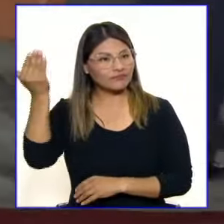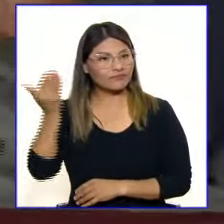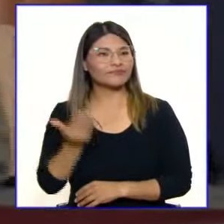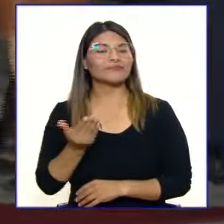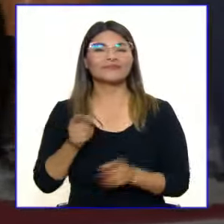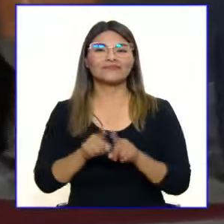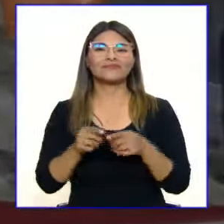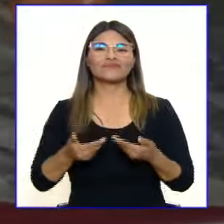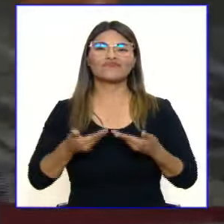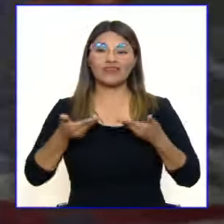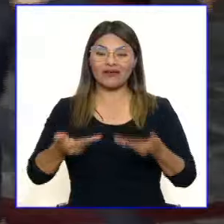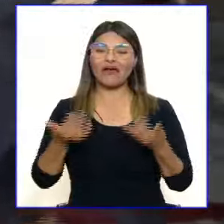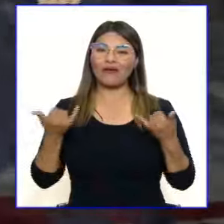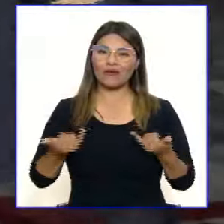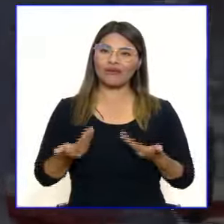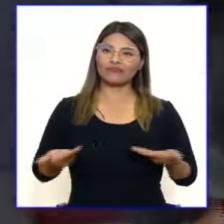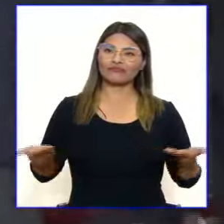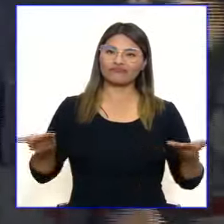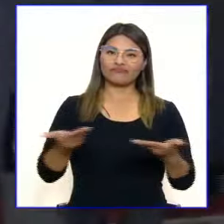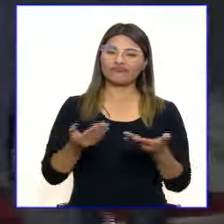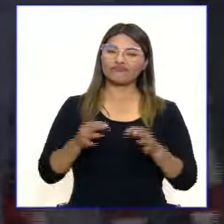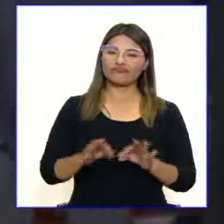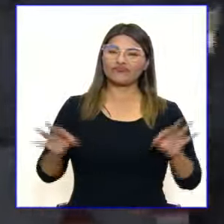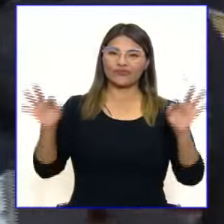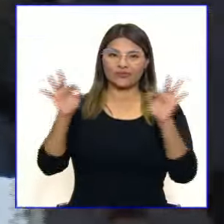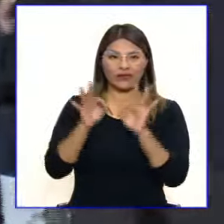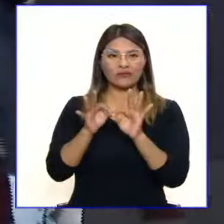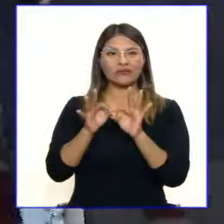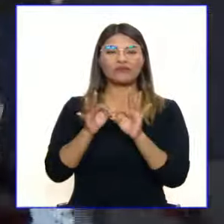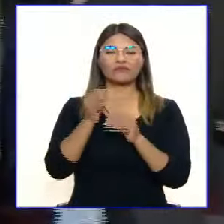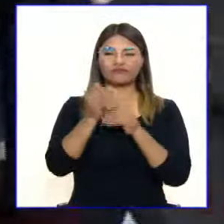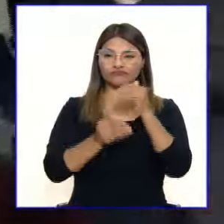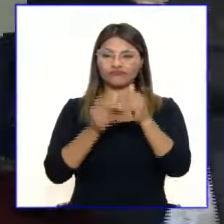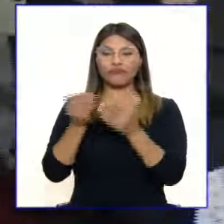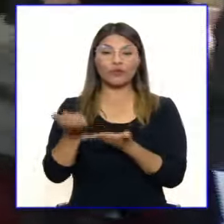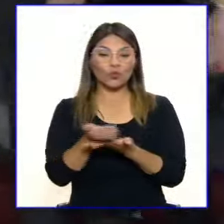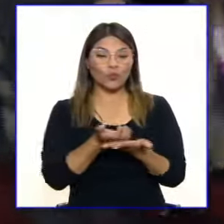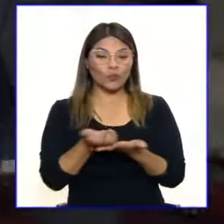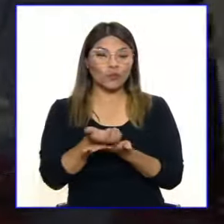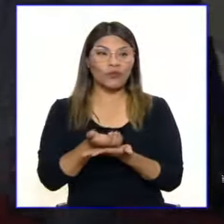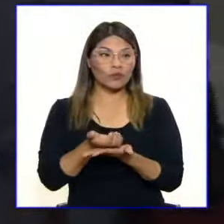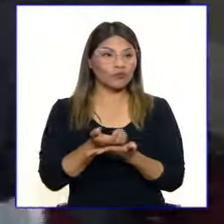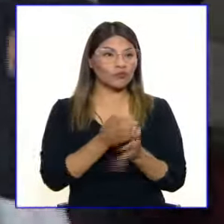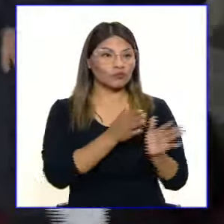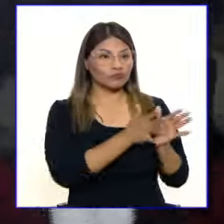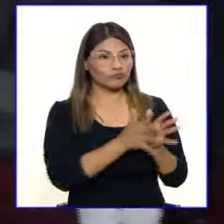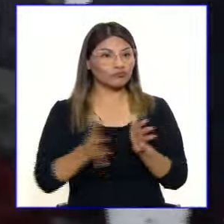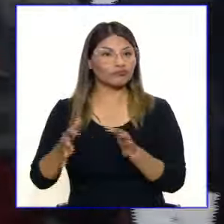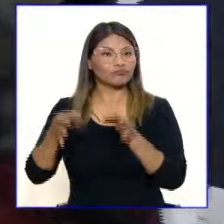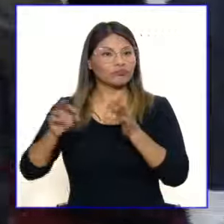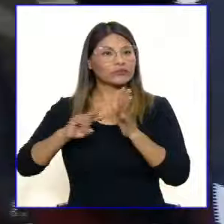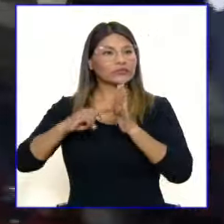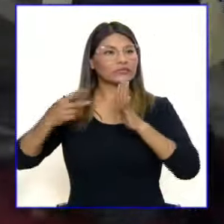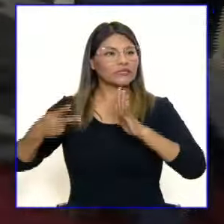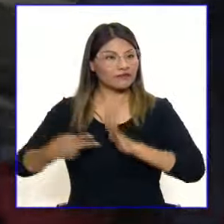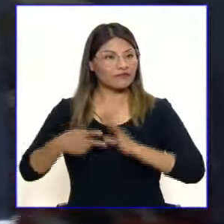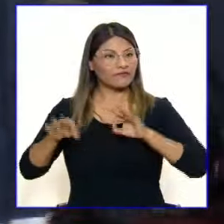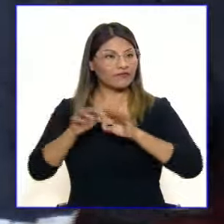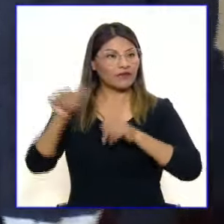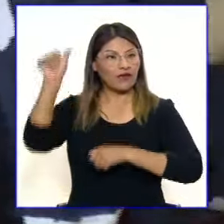para formar parte de este importante bloque económico que significa